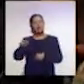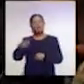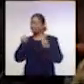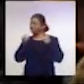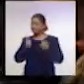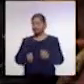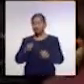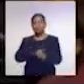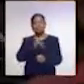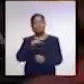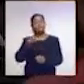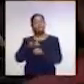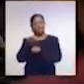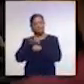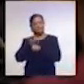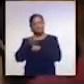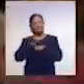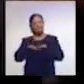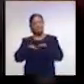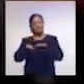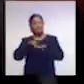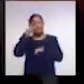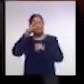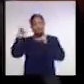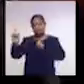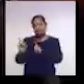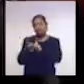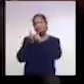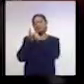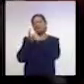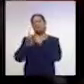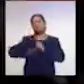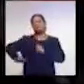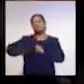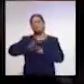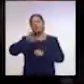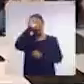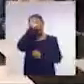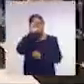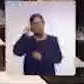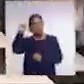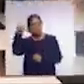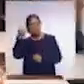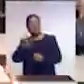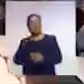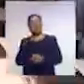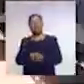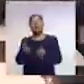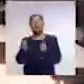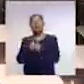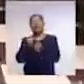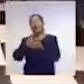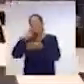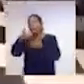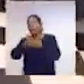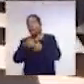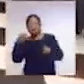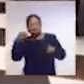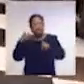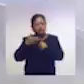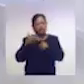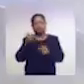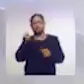administración estatal trabaja para reforzar el acercamiento con las áreas de ciencia y tecnología a través de proyectos específicos de